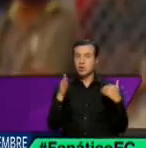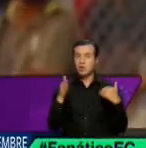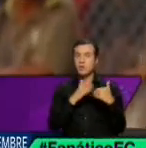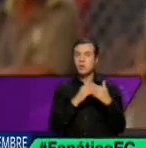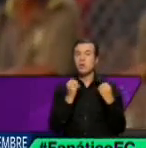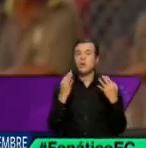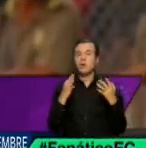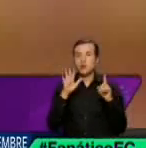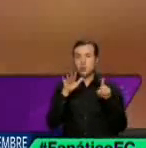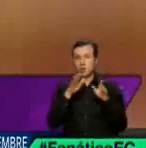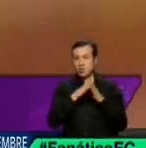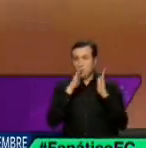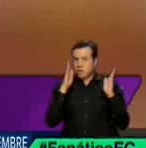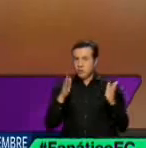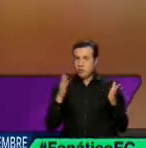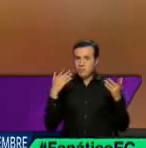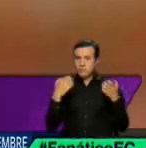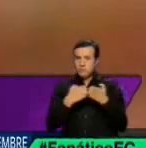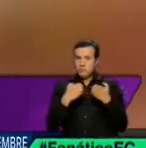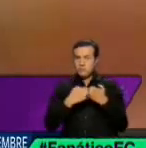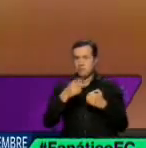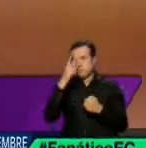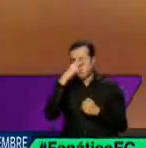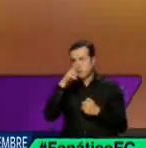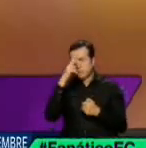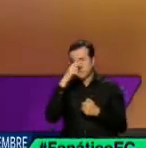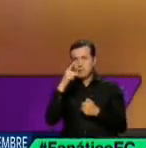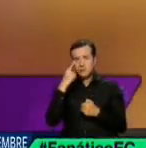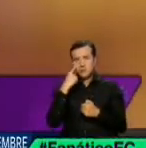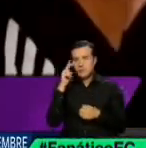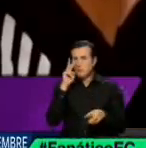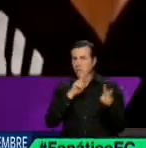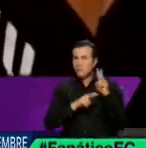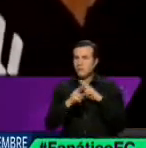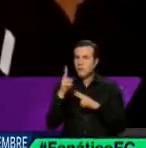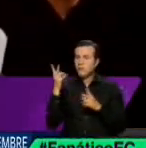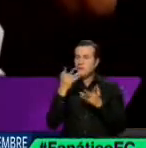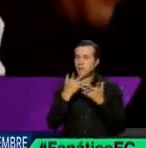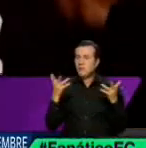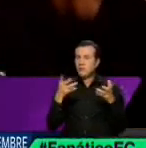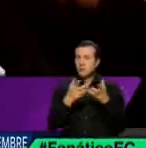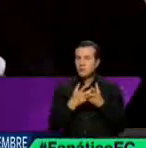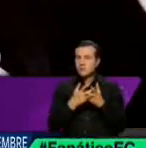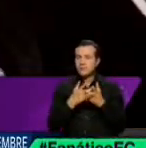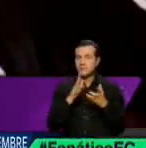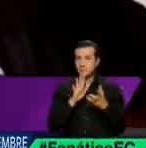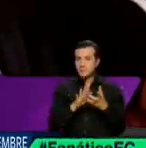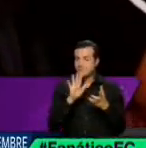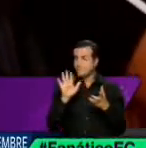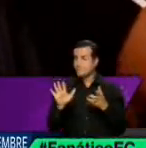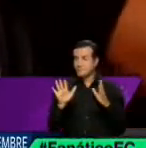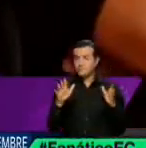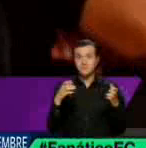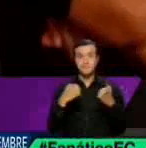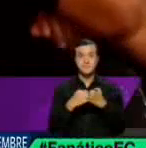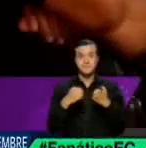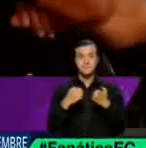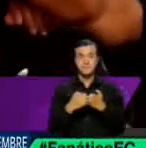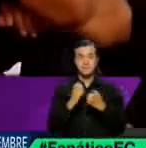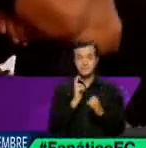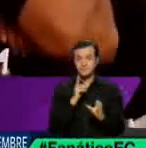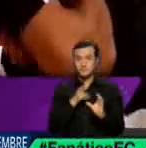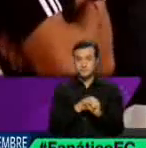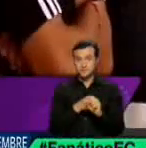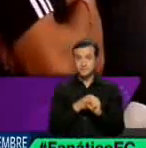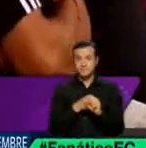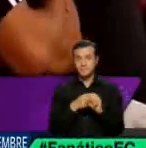aproximadamente 6 meses a la selección mexicana y ver si puede dirigir tanto al combinado del Tri como al equipo que participa